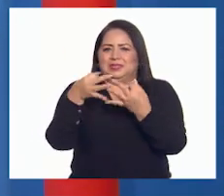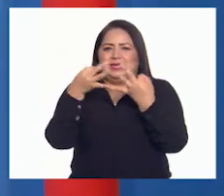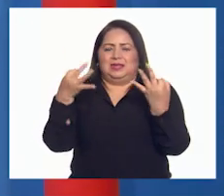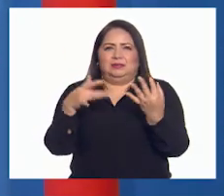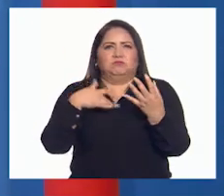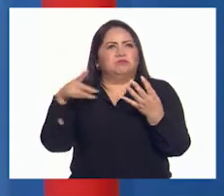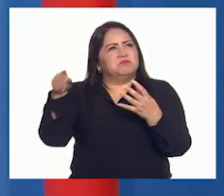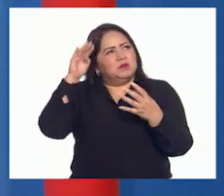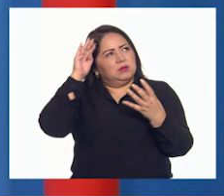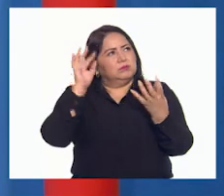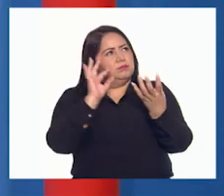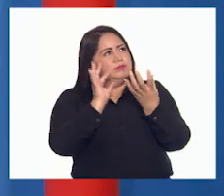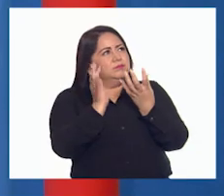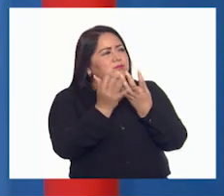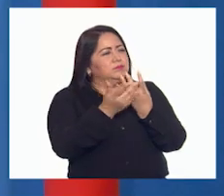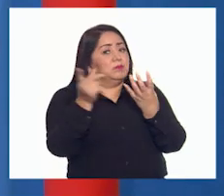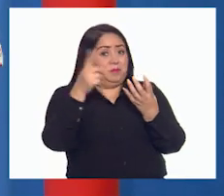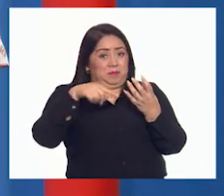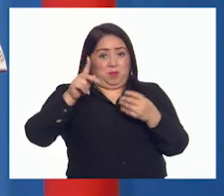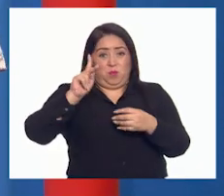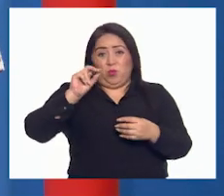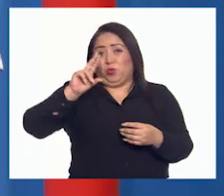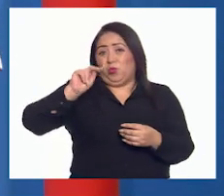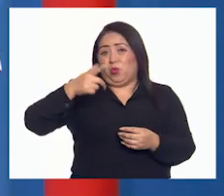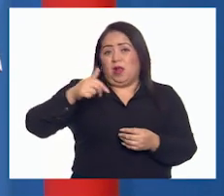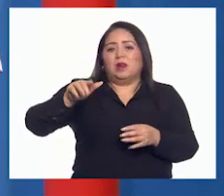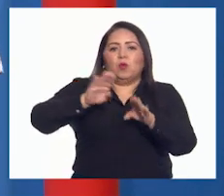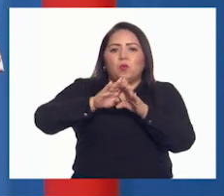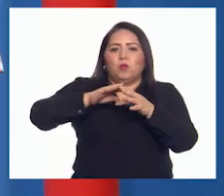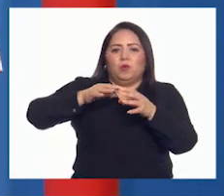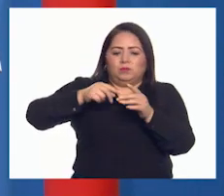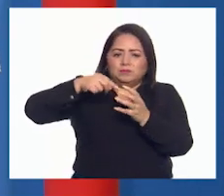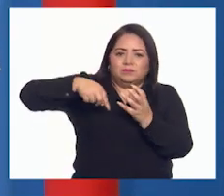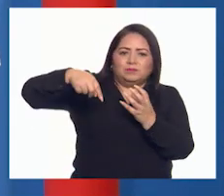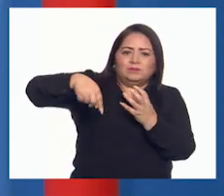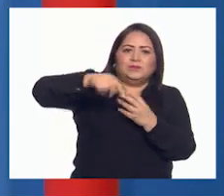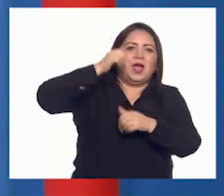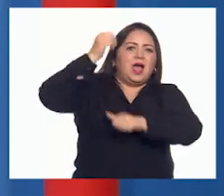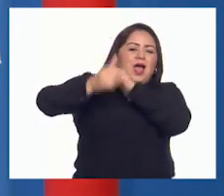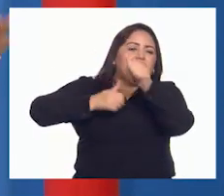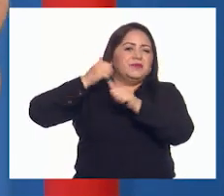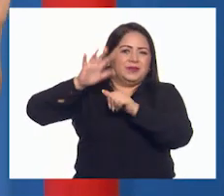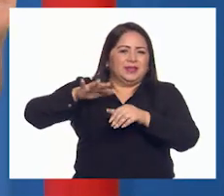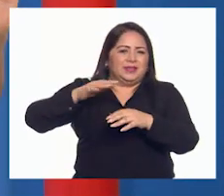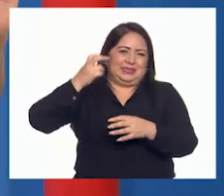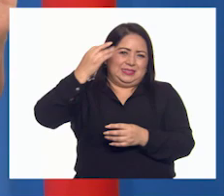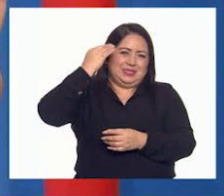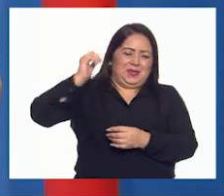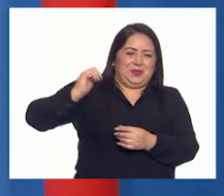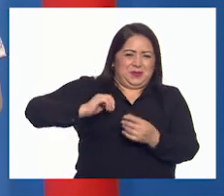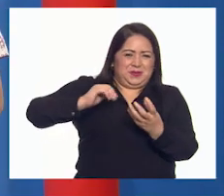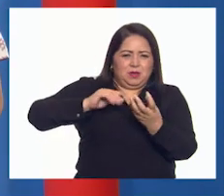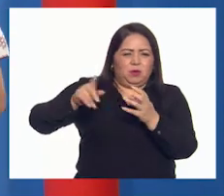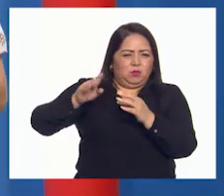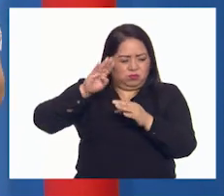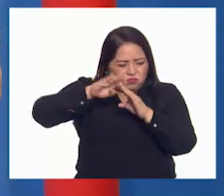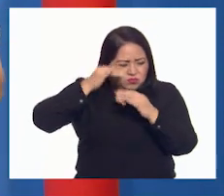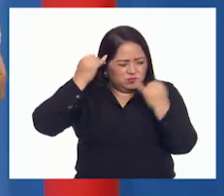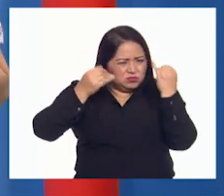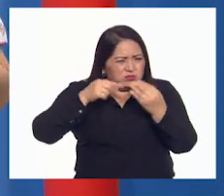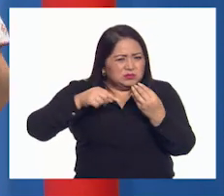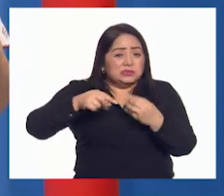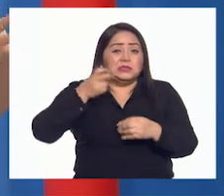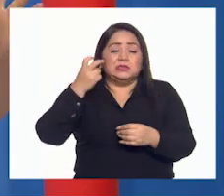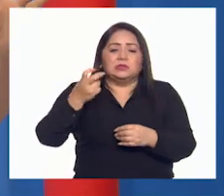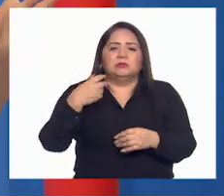Tierra. El viaje que hacían los portugueses bordeando las costas de África, como se hacía durante la Edad Media, era considerado